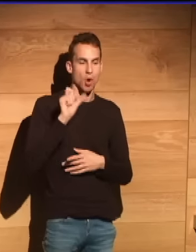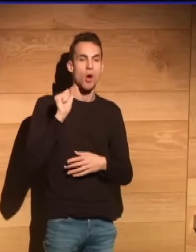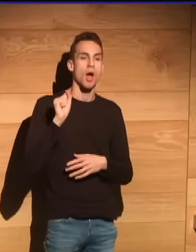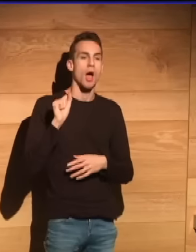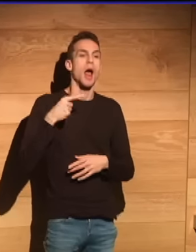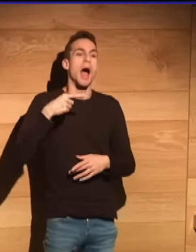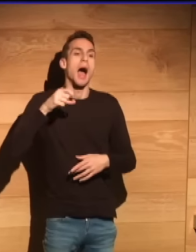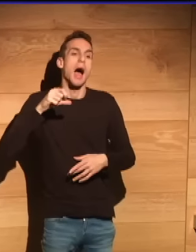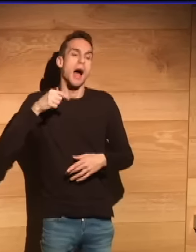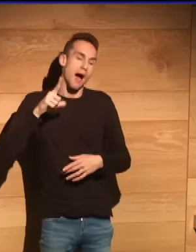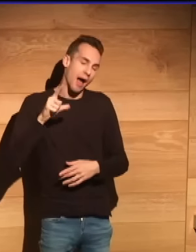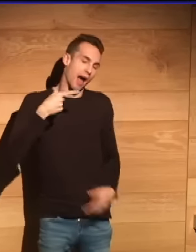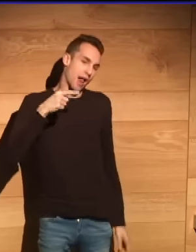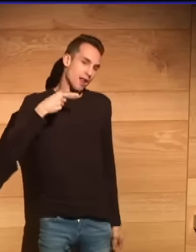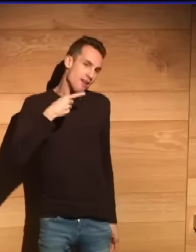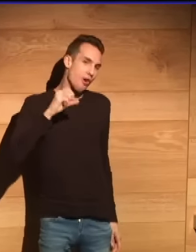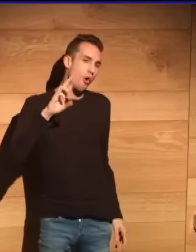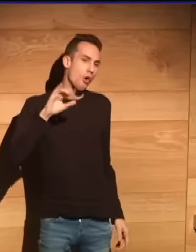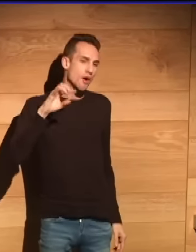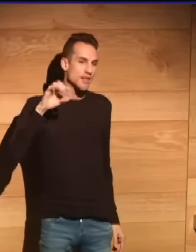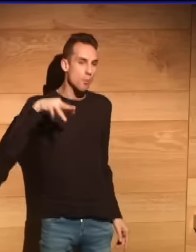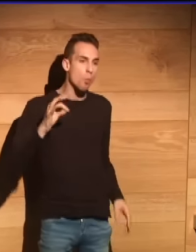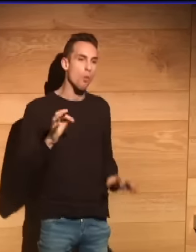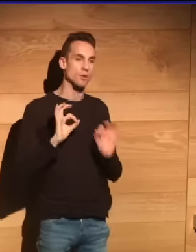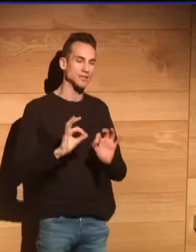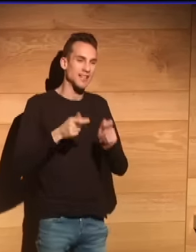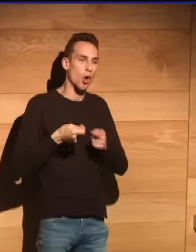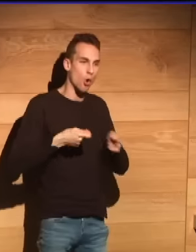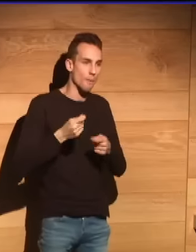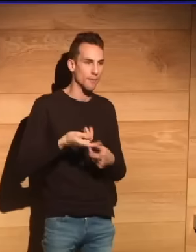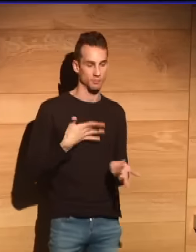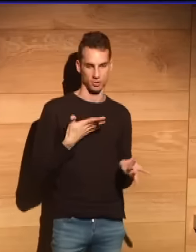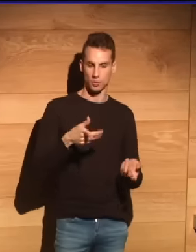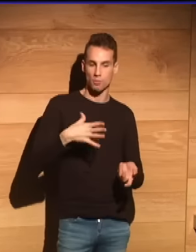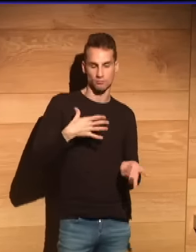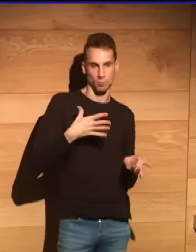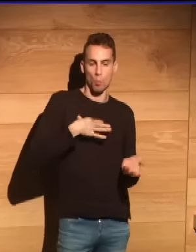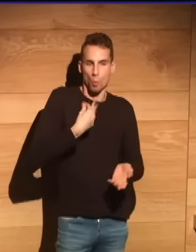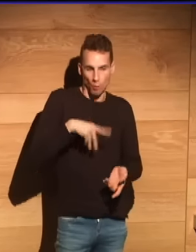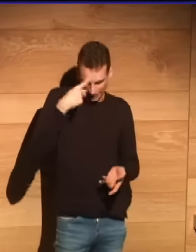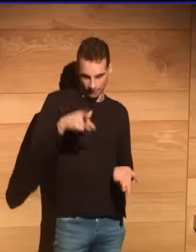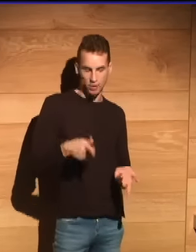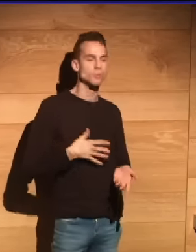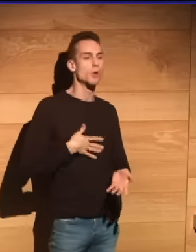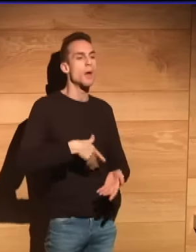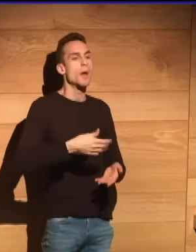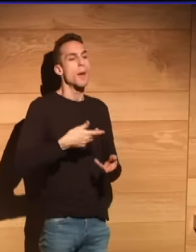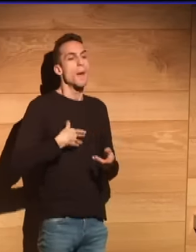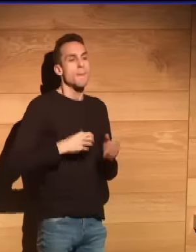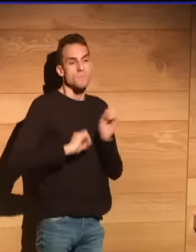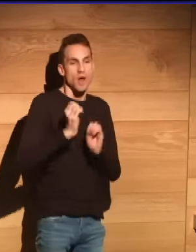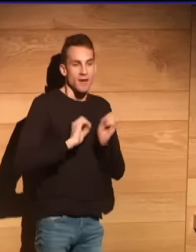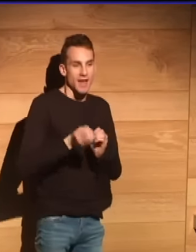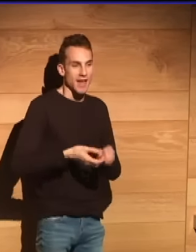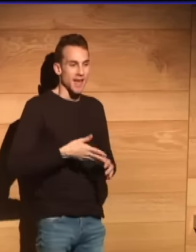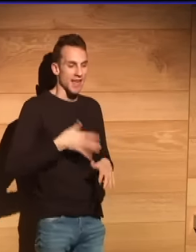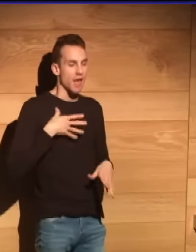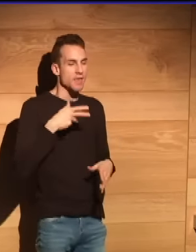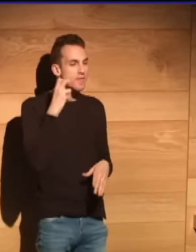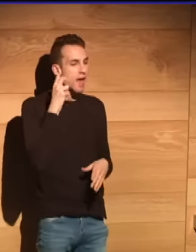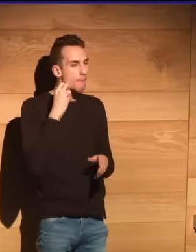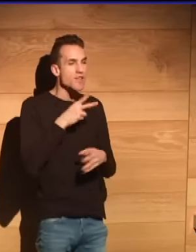saber matemáticamente que tú tienes más probabilidad que yo de comprarte unos zapatos verdes, pero no sabes por qué. La matemática te